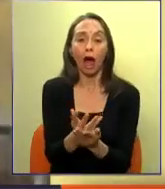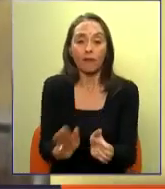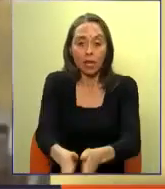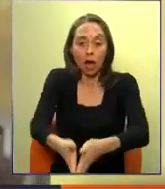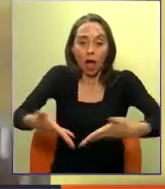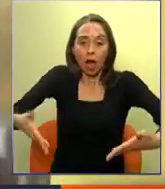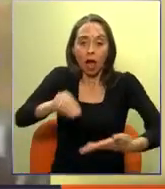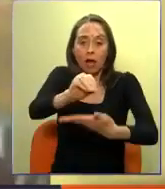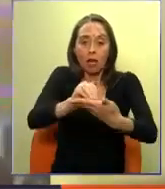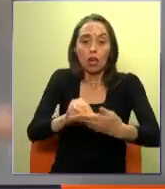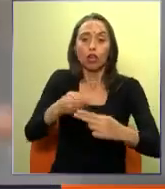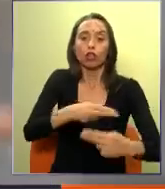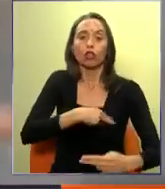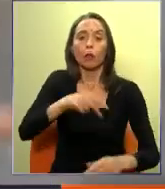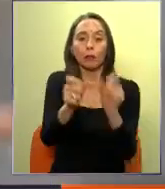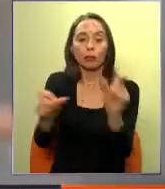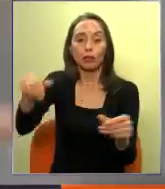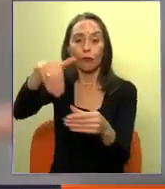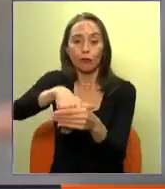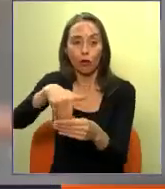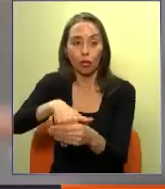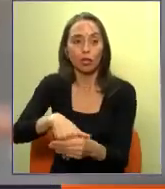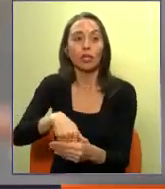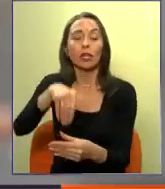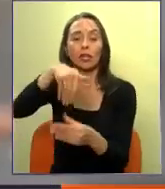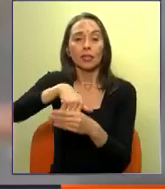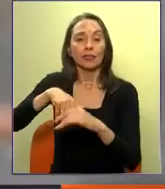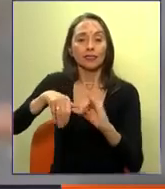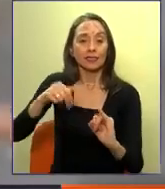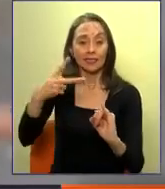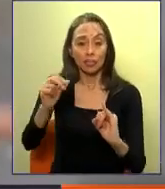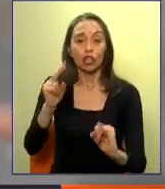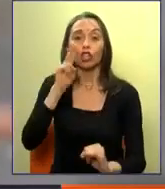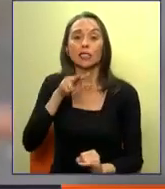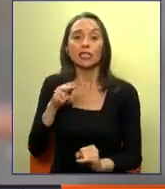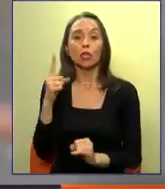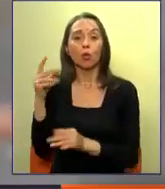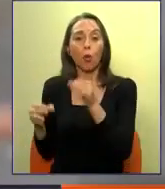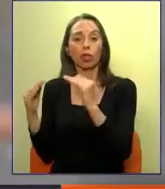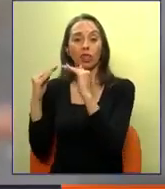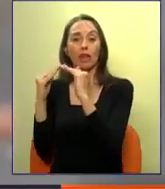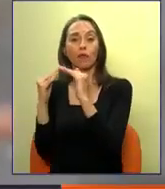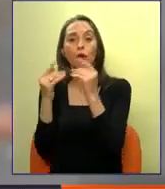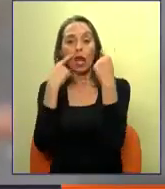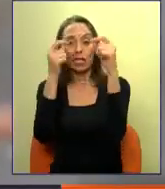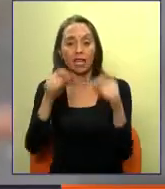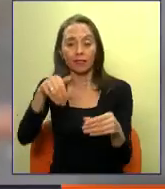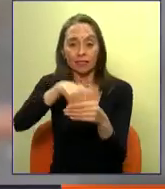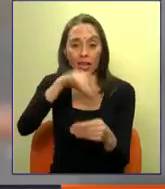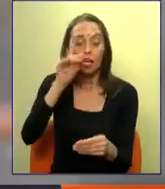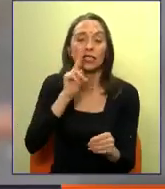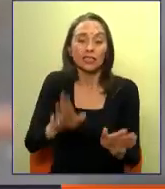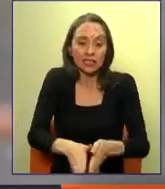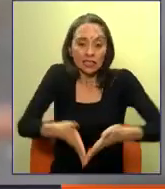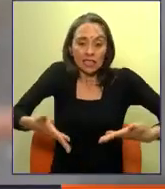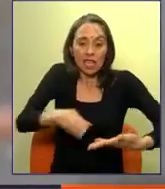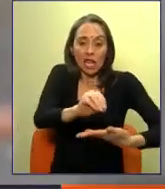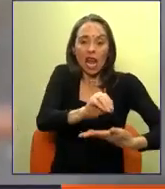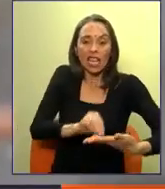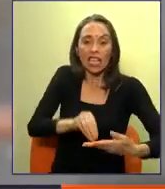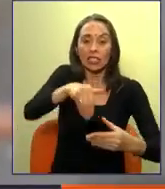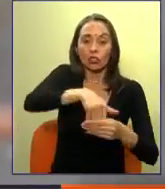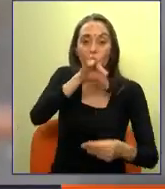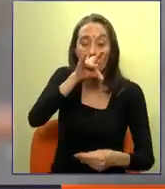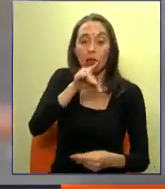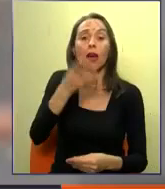electorales. Un plebiscito sin tribunal electoral, sin registros electorales y un plebiscito que no